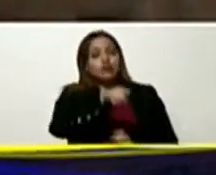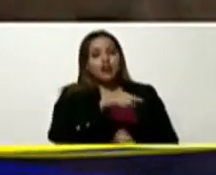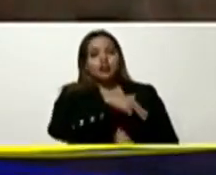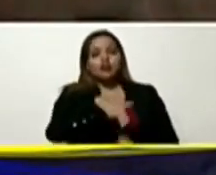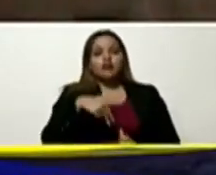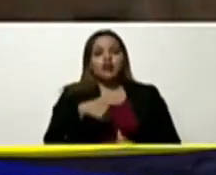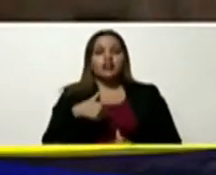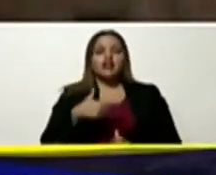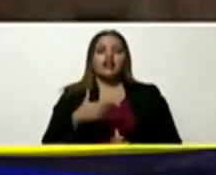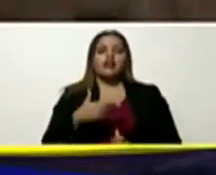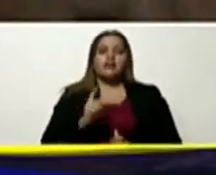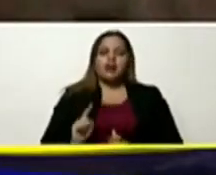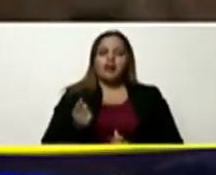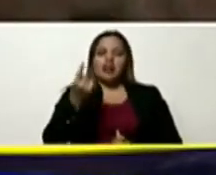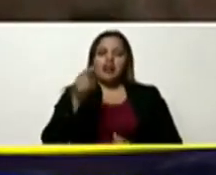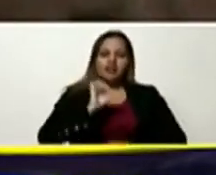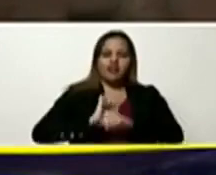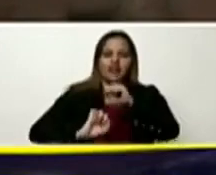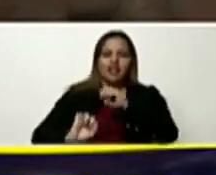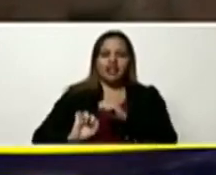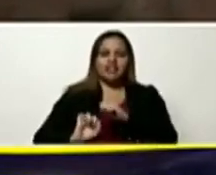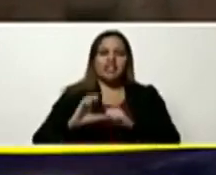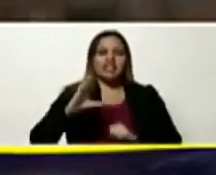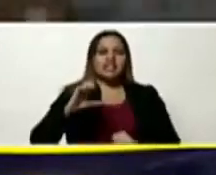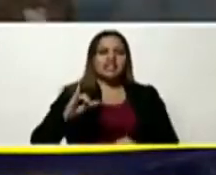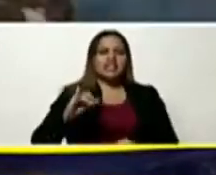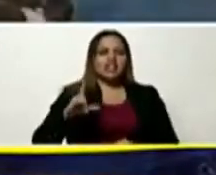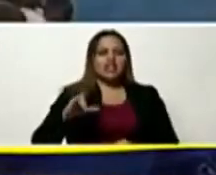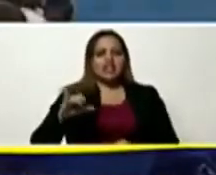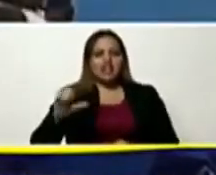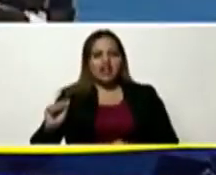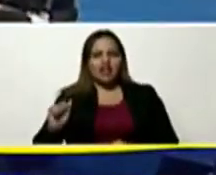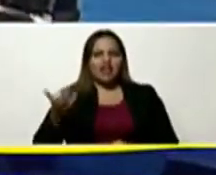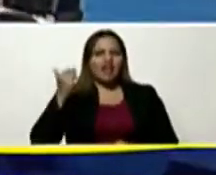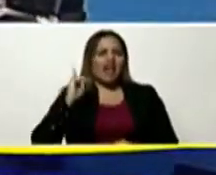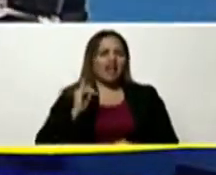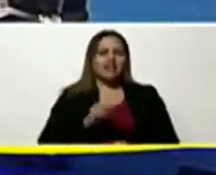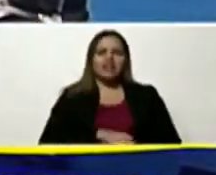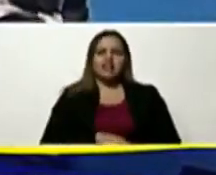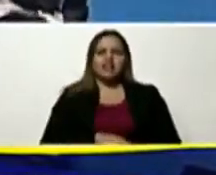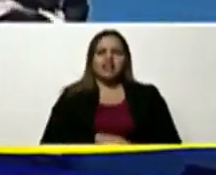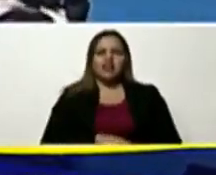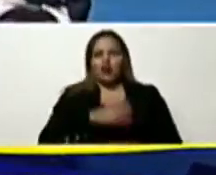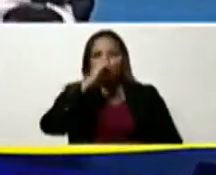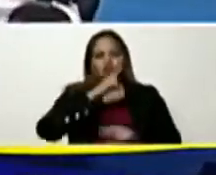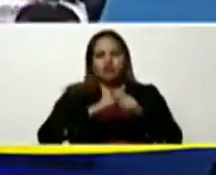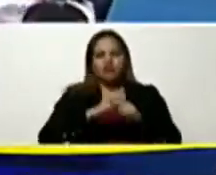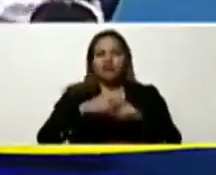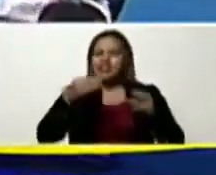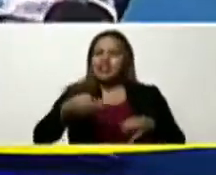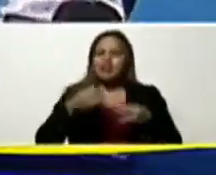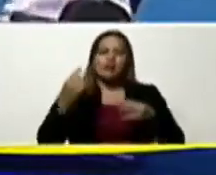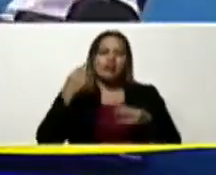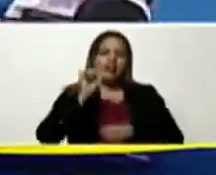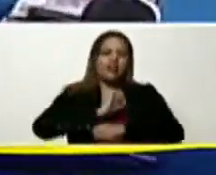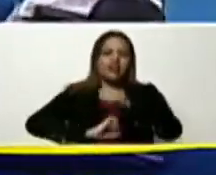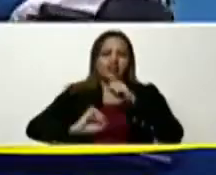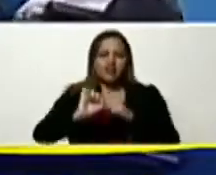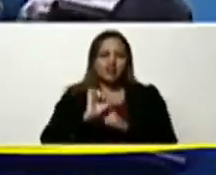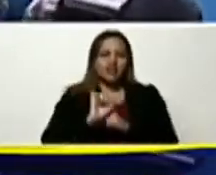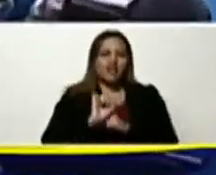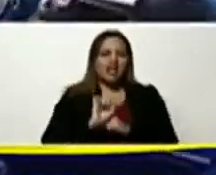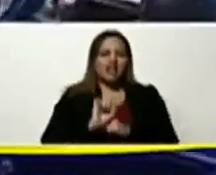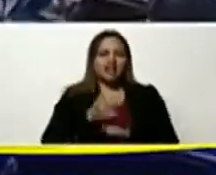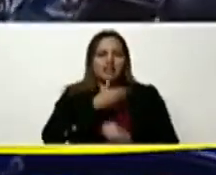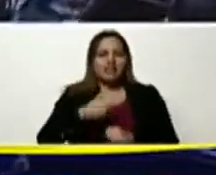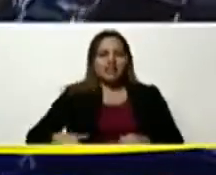nuestra primera combatiente, Cilia Flores, a quien admiro mucho por ser la eterna defensora de nuestro comandante Hugo Chávez. Un afectuoso